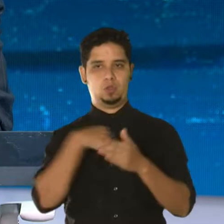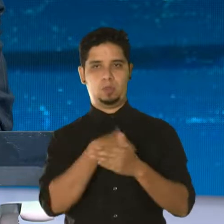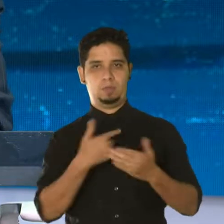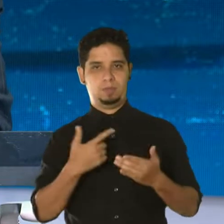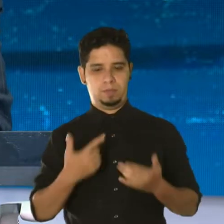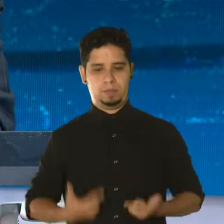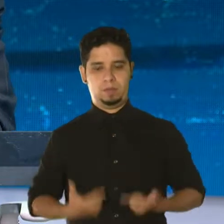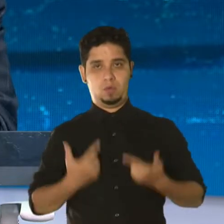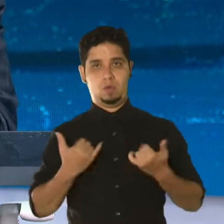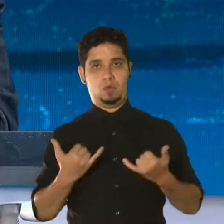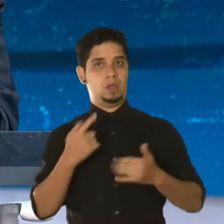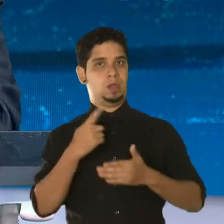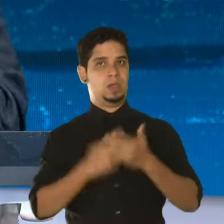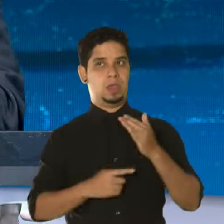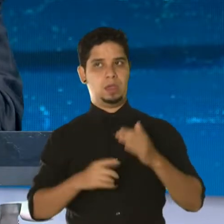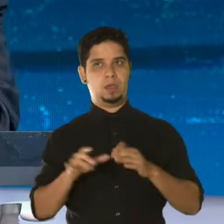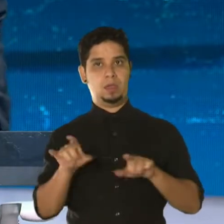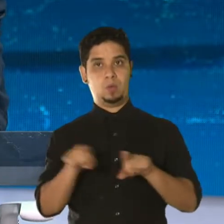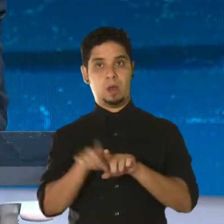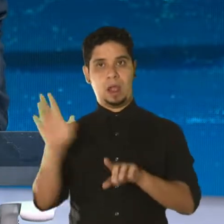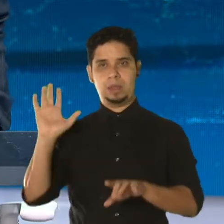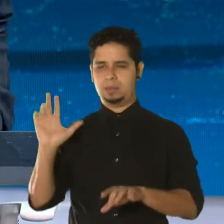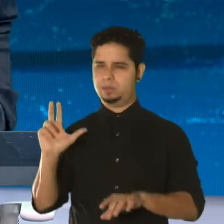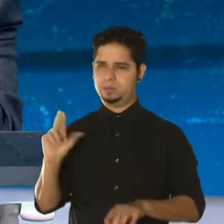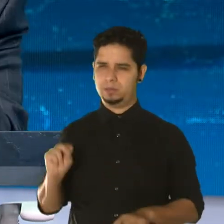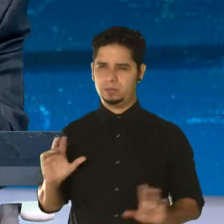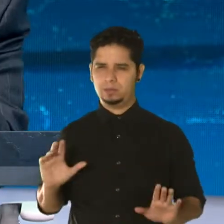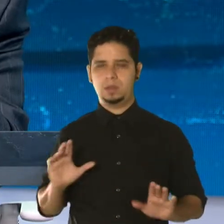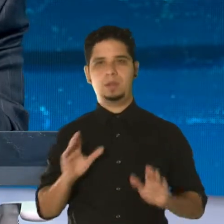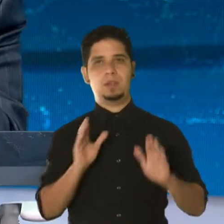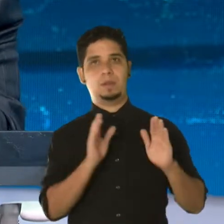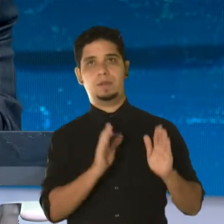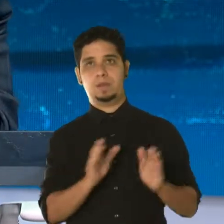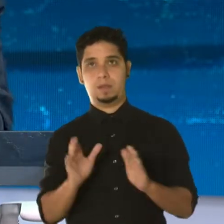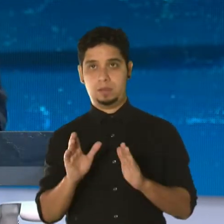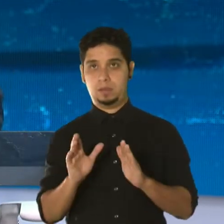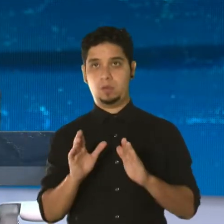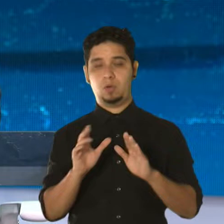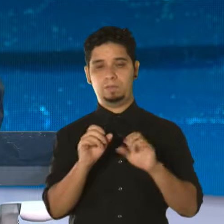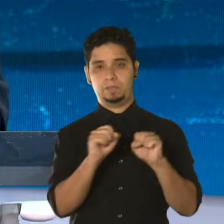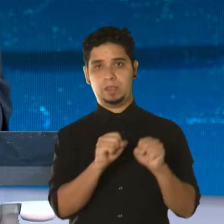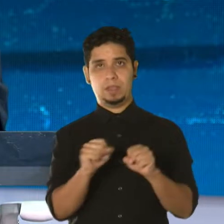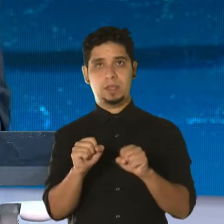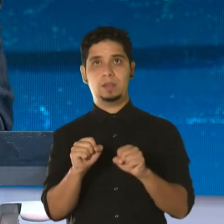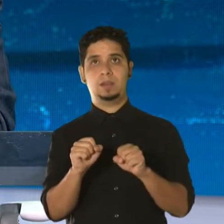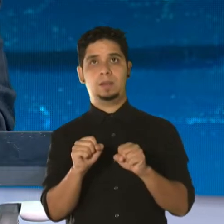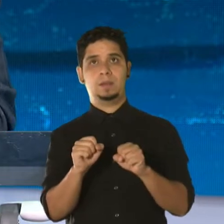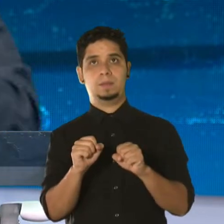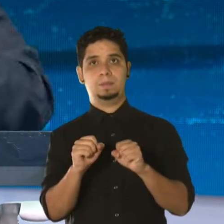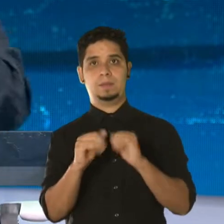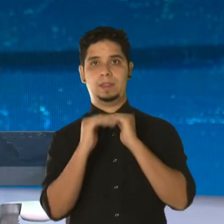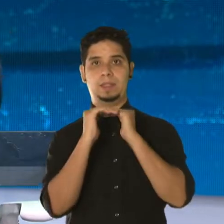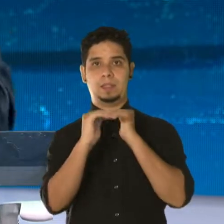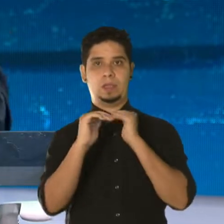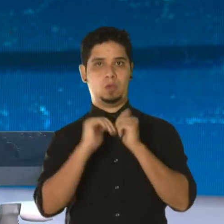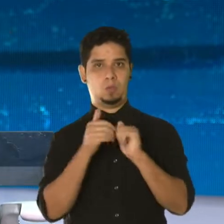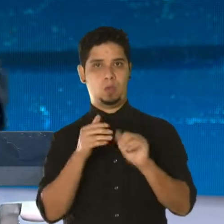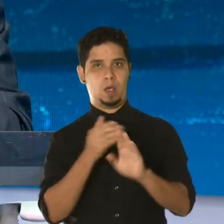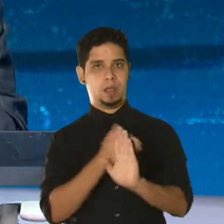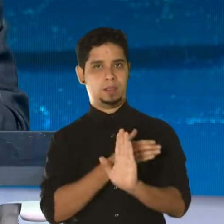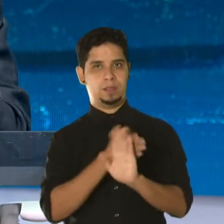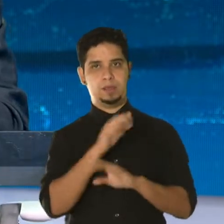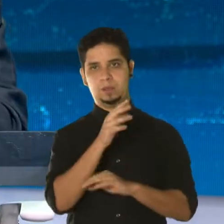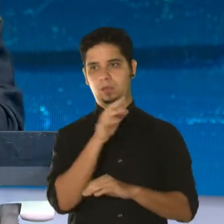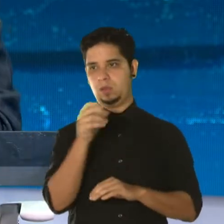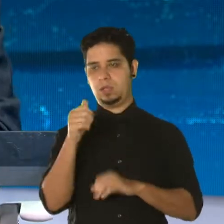que no es la misma de antes? Ejemplo, no podemos hacer una planificación estratégica estática como se hacía antes, 5 o 10